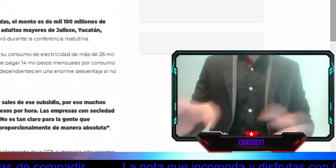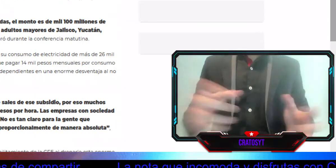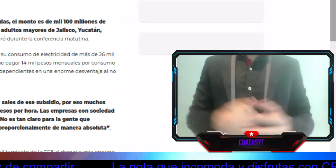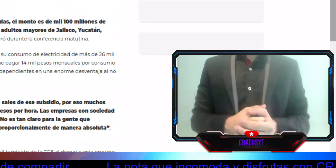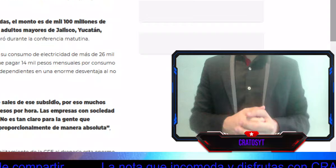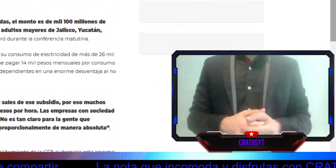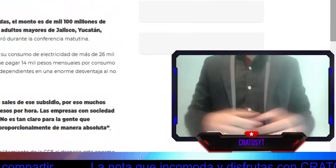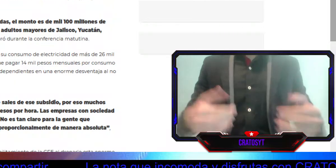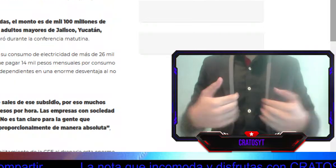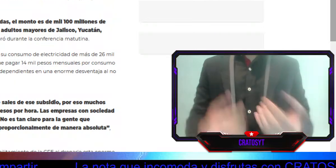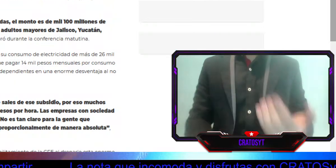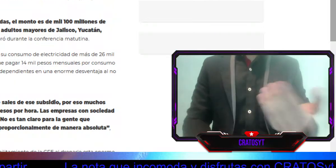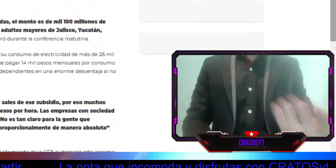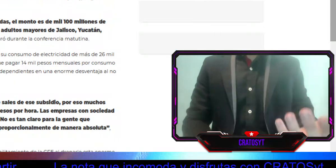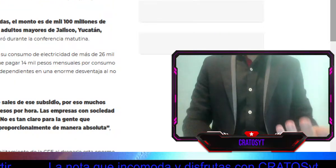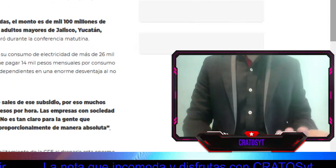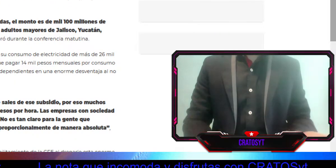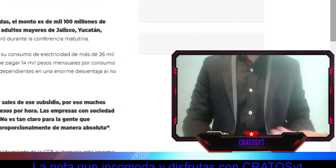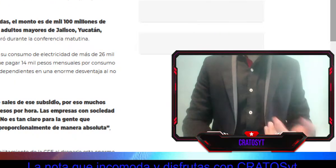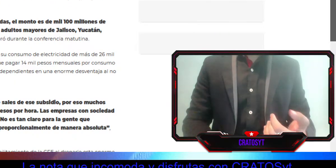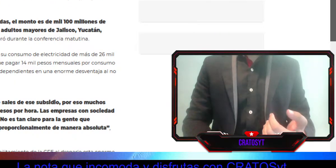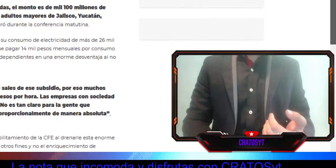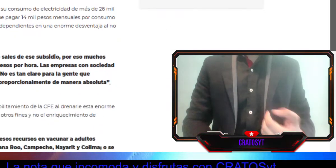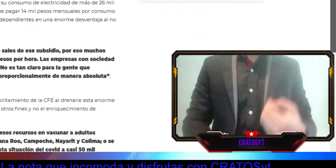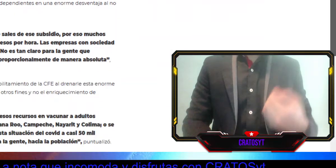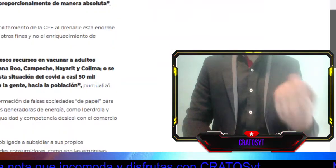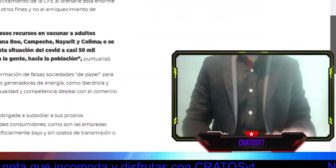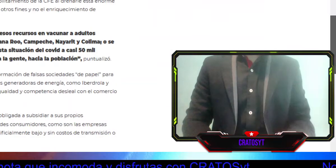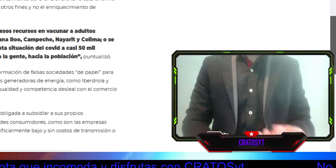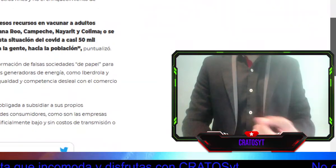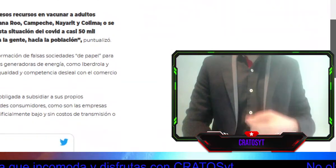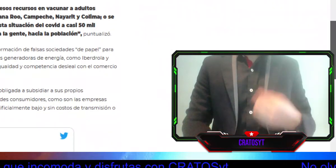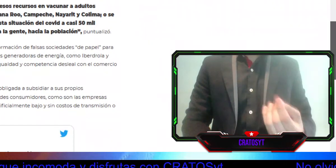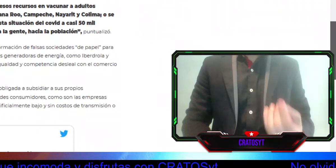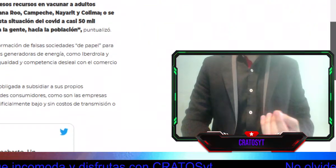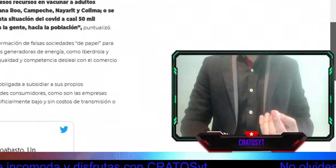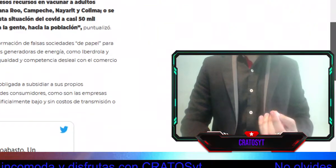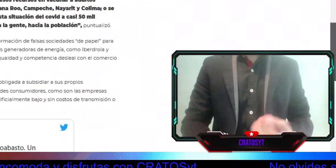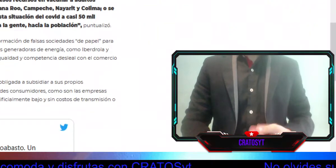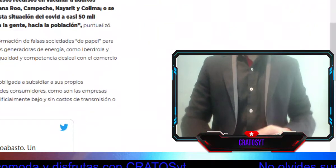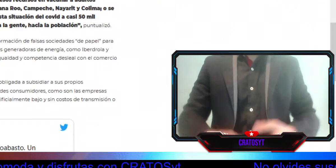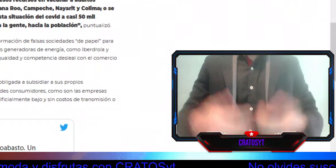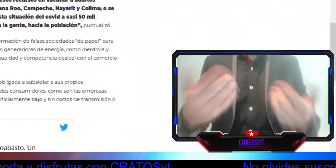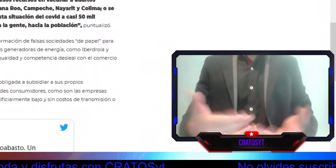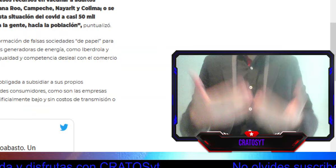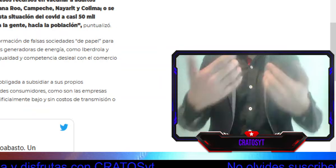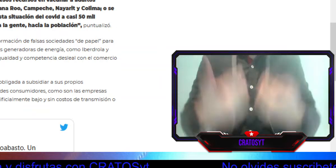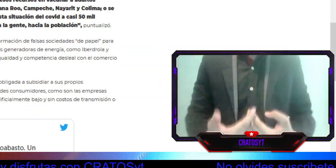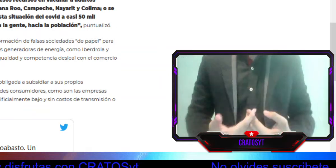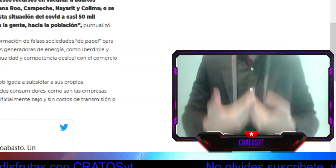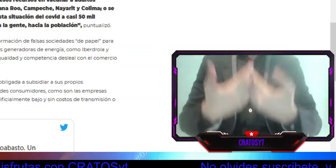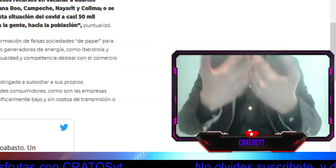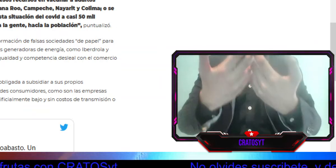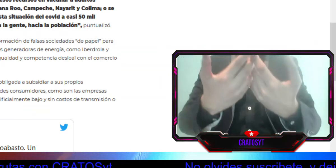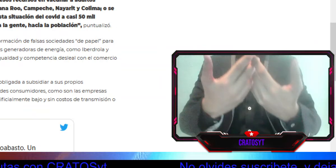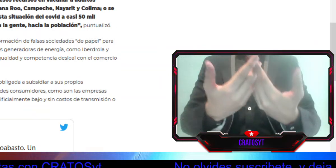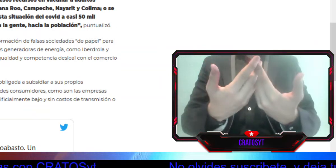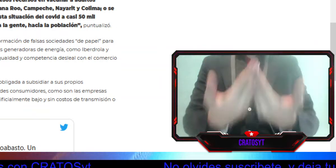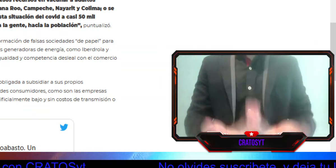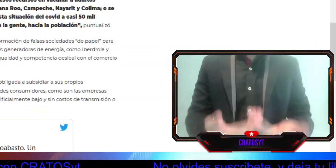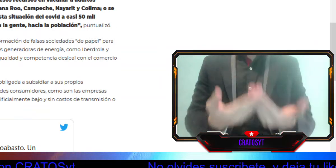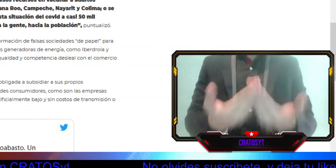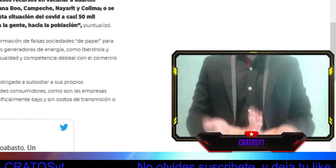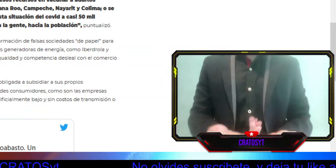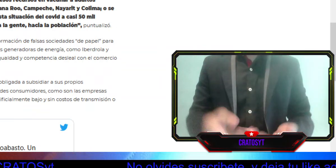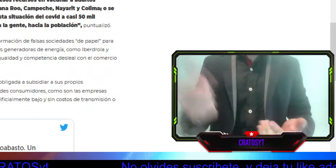los privados. Y es que esto no tiene un carácter de realmente técnico. El carácter que tiene es de pinches malinchistas que